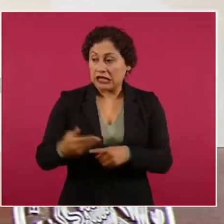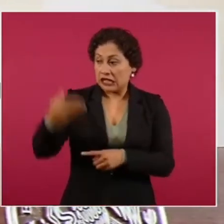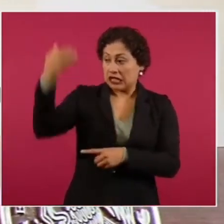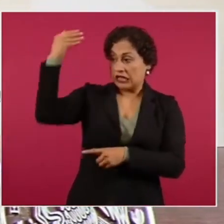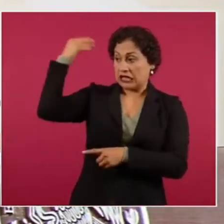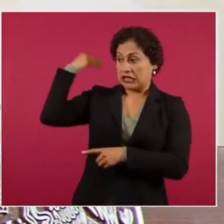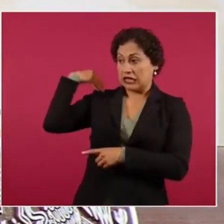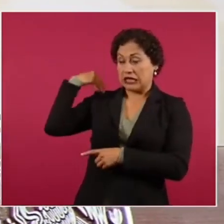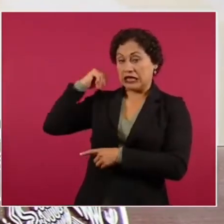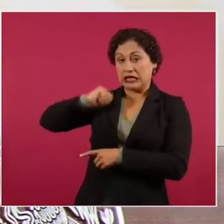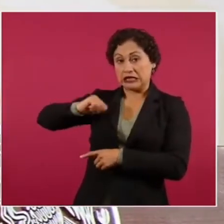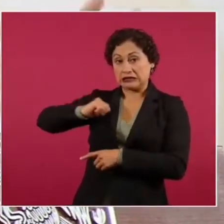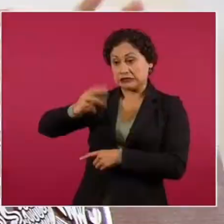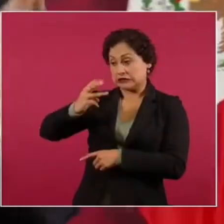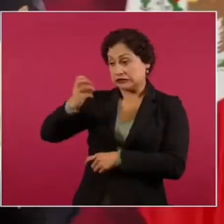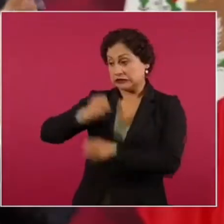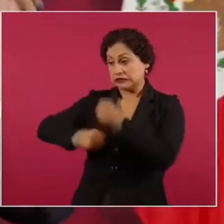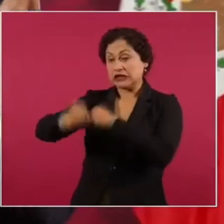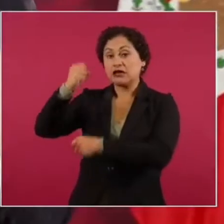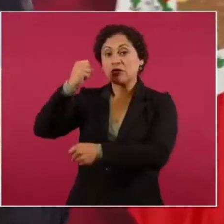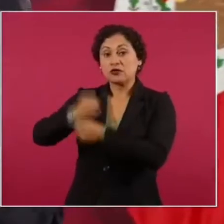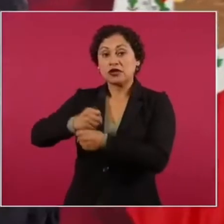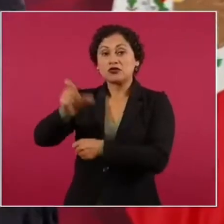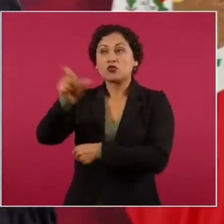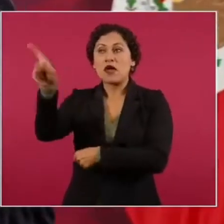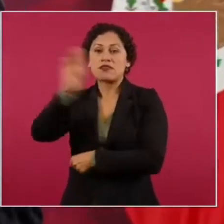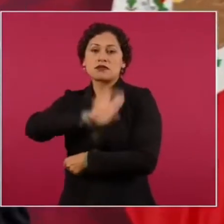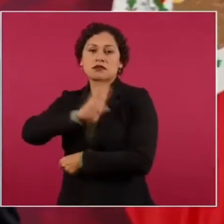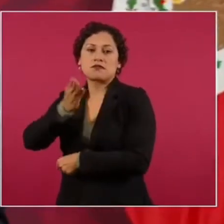años de dominación colonial.